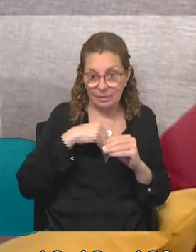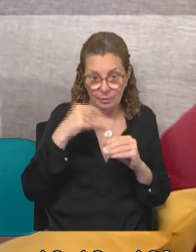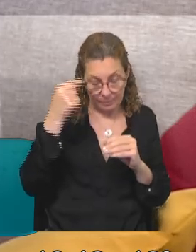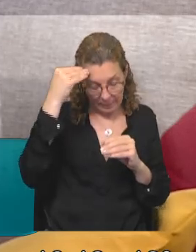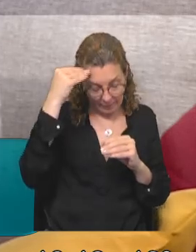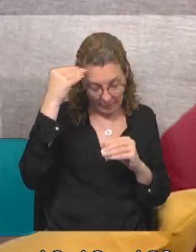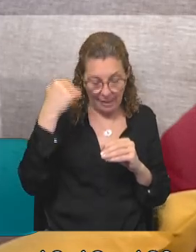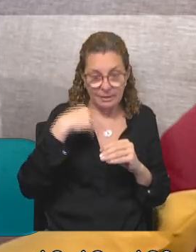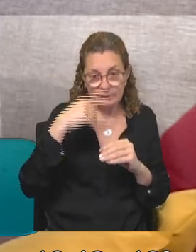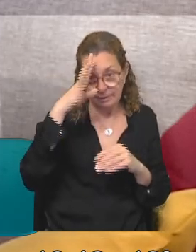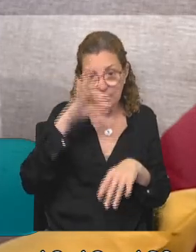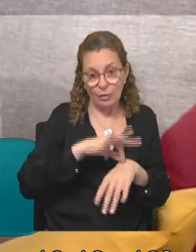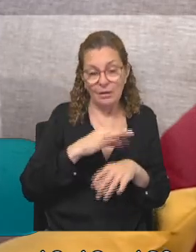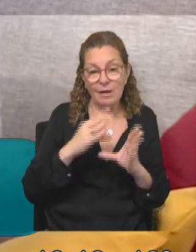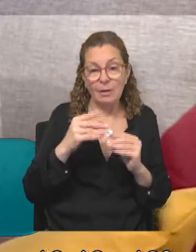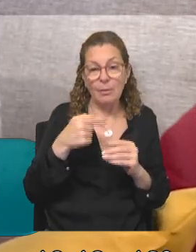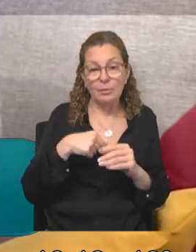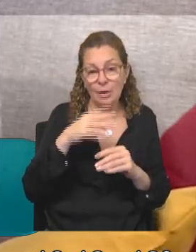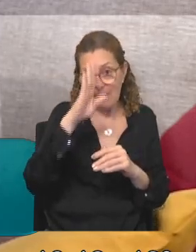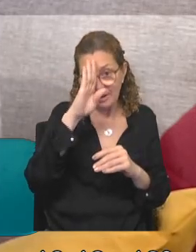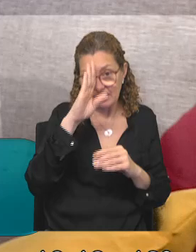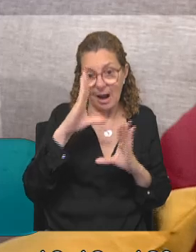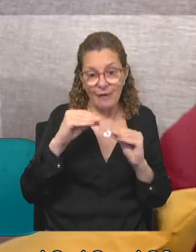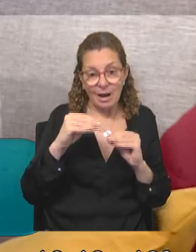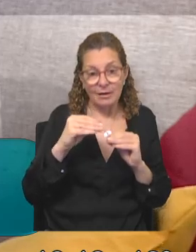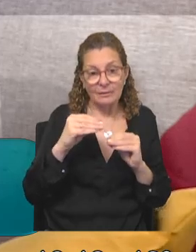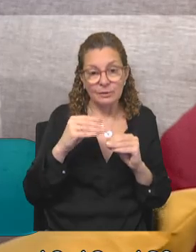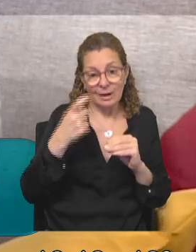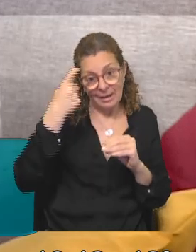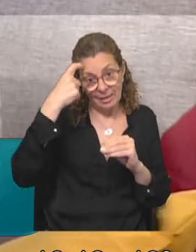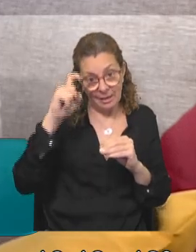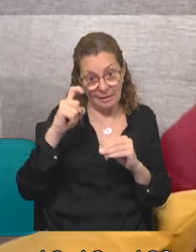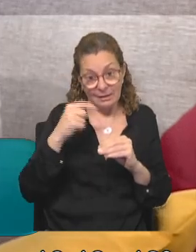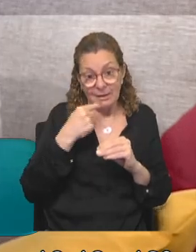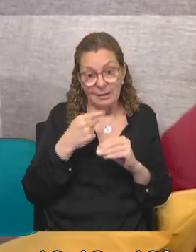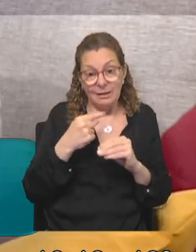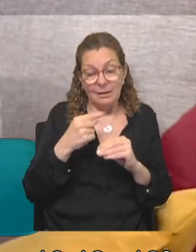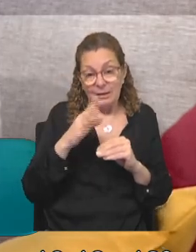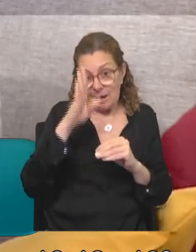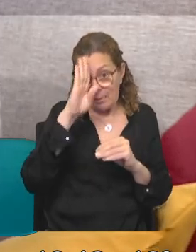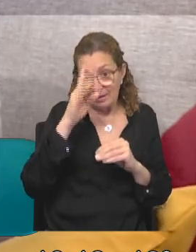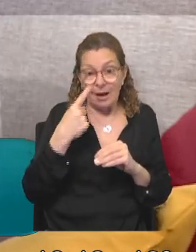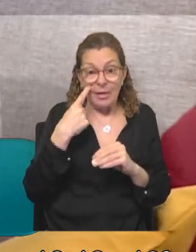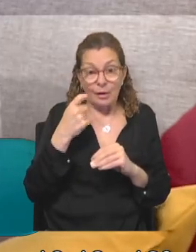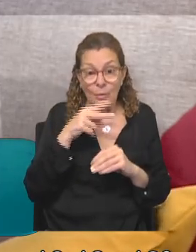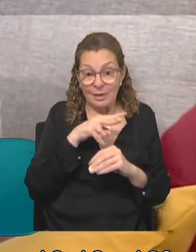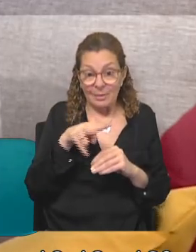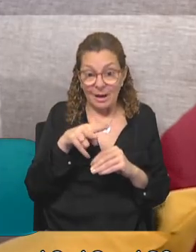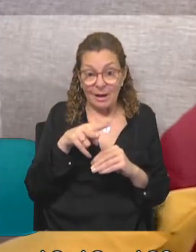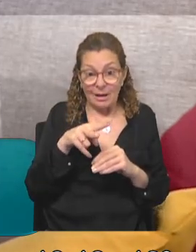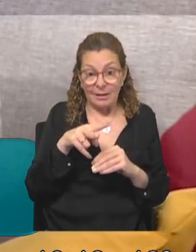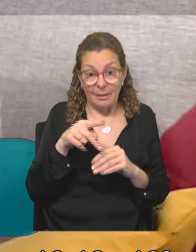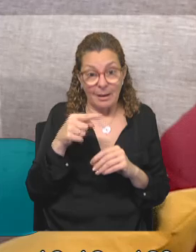Nosotros desde la psicología hablamos mucho de esto de aprender a dialogar con estas ideas que tenemos y aprender a visualizar cosas que nos pueden